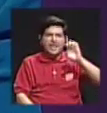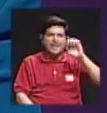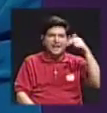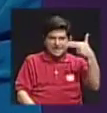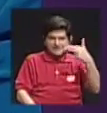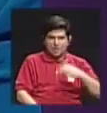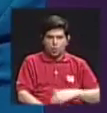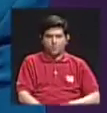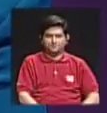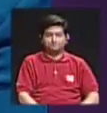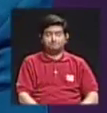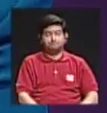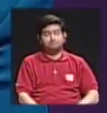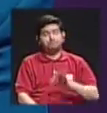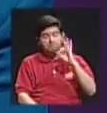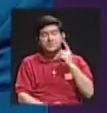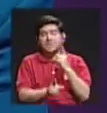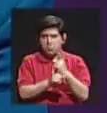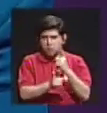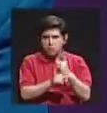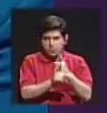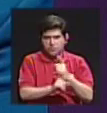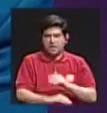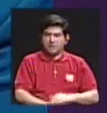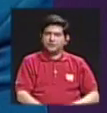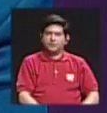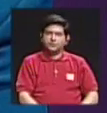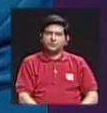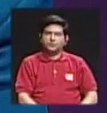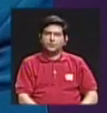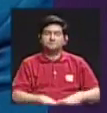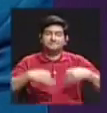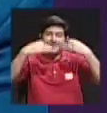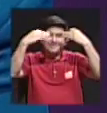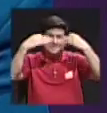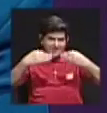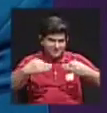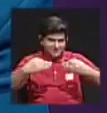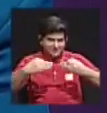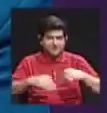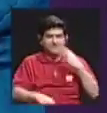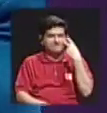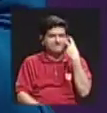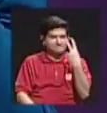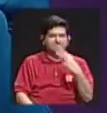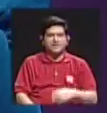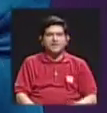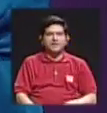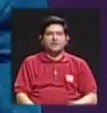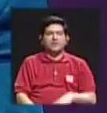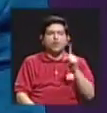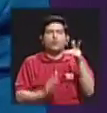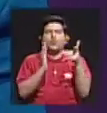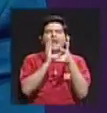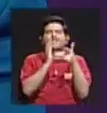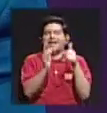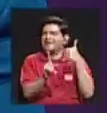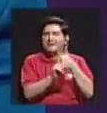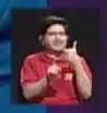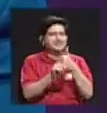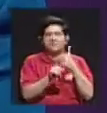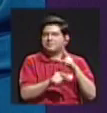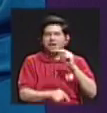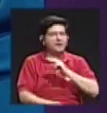Chacón, bueno, efectivamente la decisión de ver si la técnica por sí misma